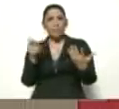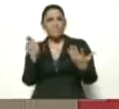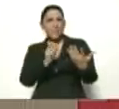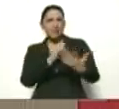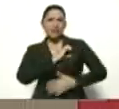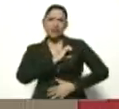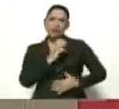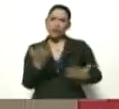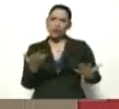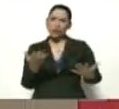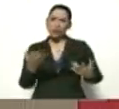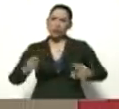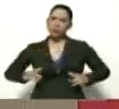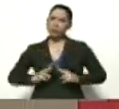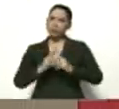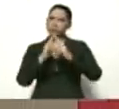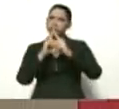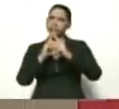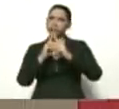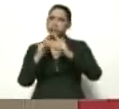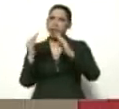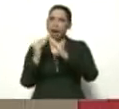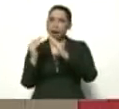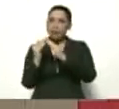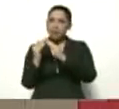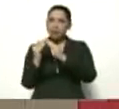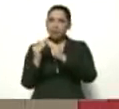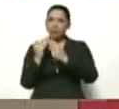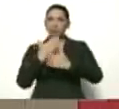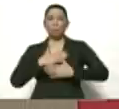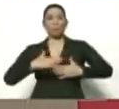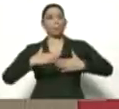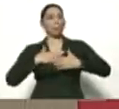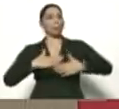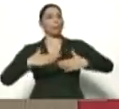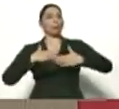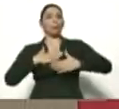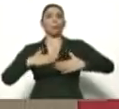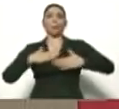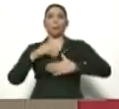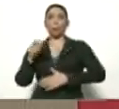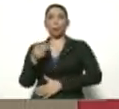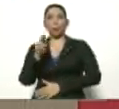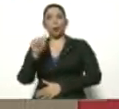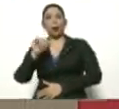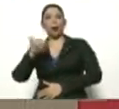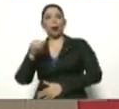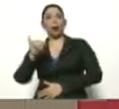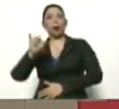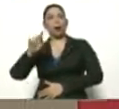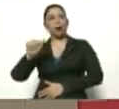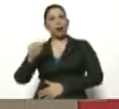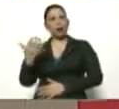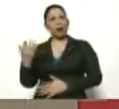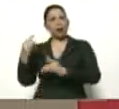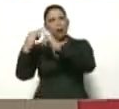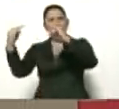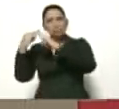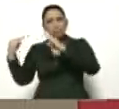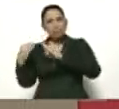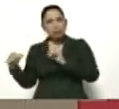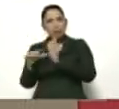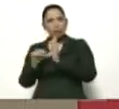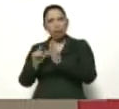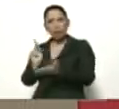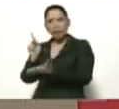se encontraba en su hacienda en la península de la guajira hacienda a donde llegaron los desertores